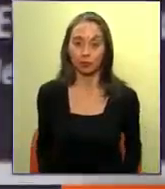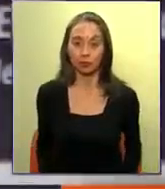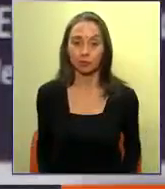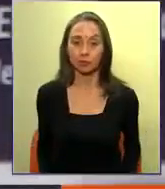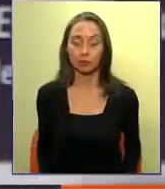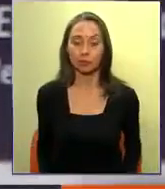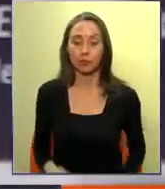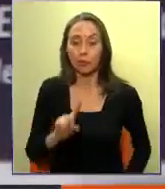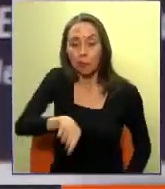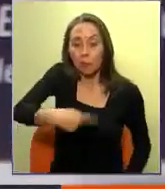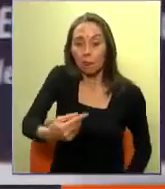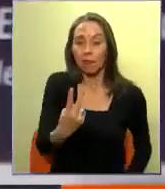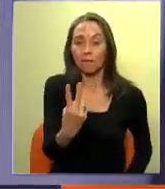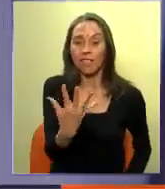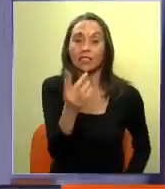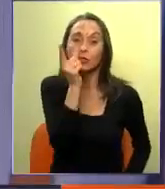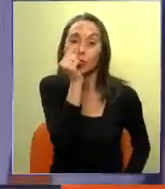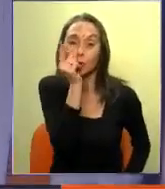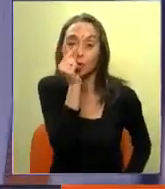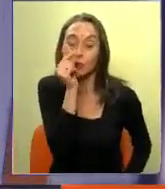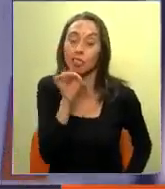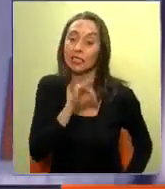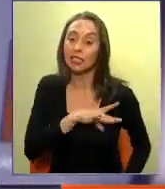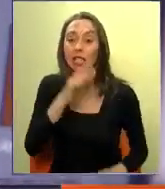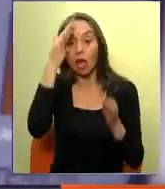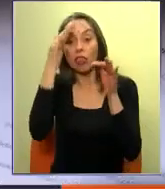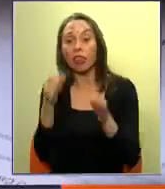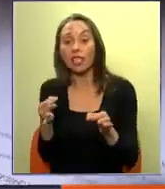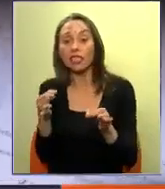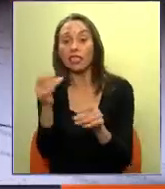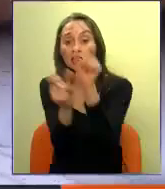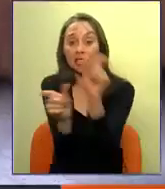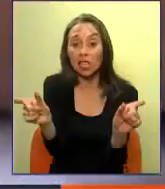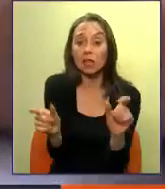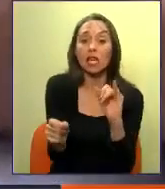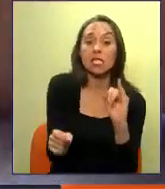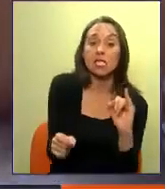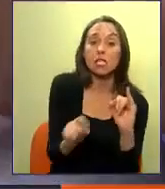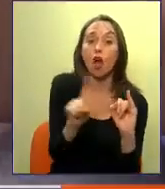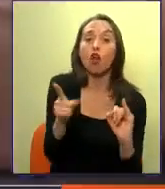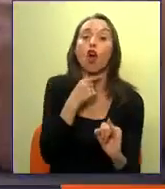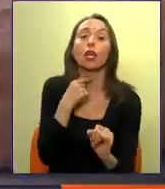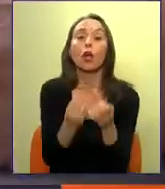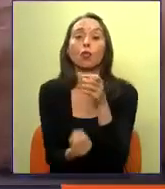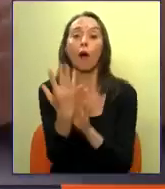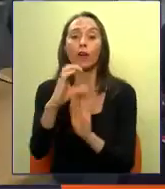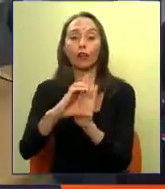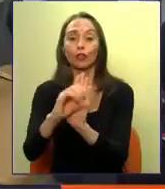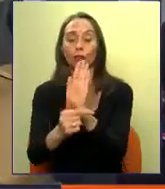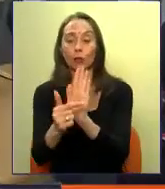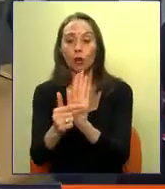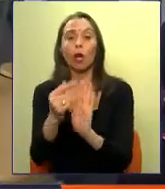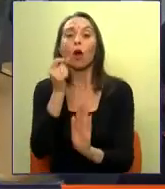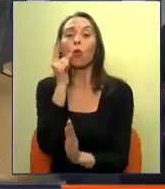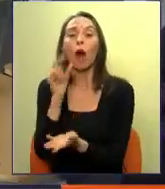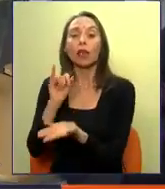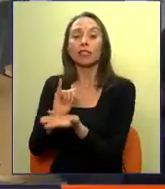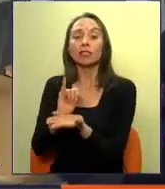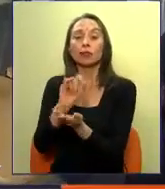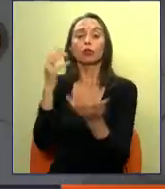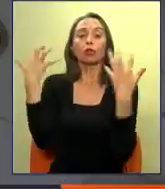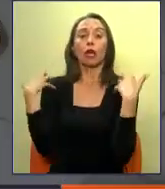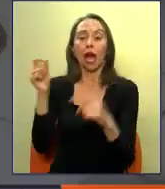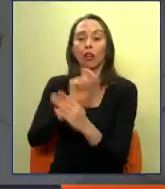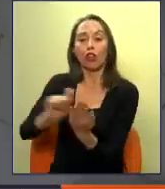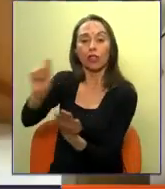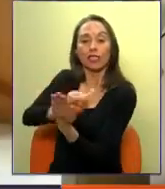El próximo 25 de octubre, Chile debe decidir si quiere o no una nueva Constitución y además, qué órgano debería redactarla. Es